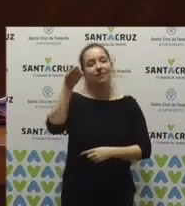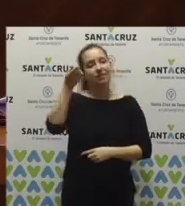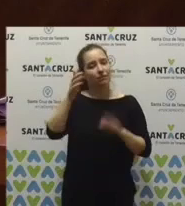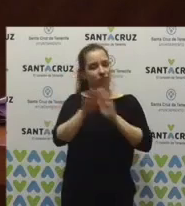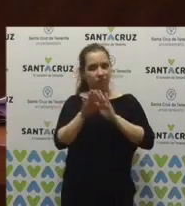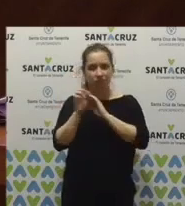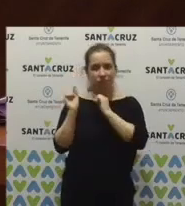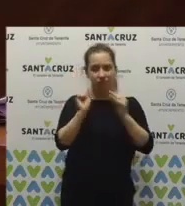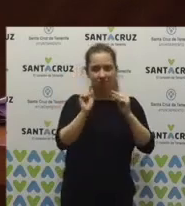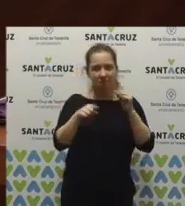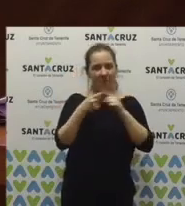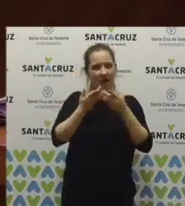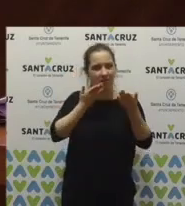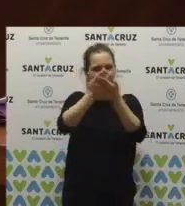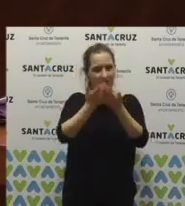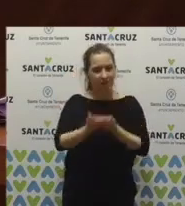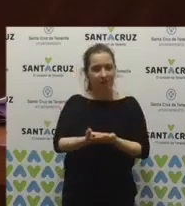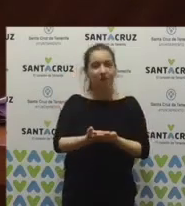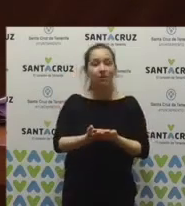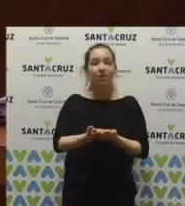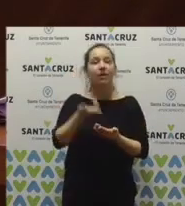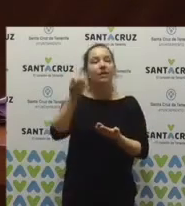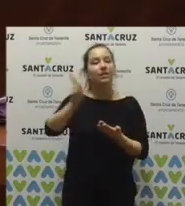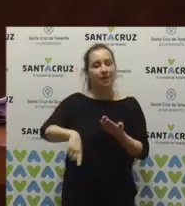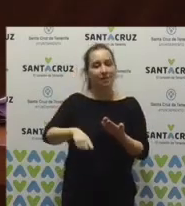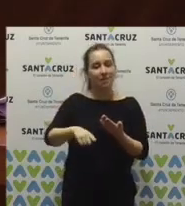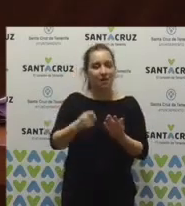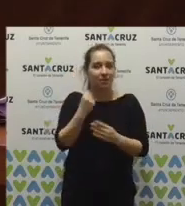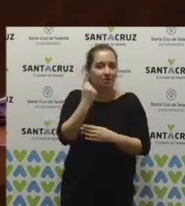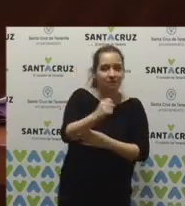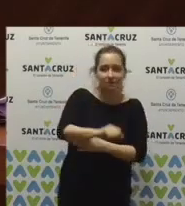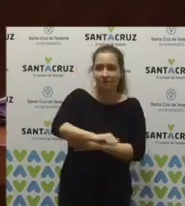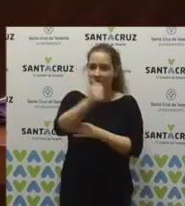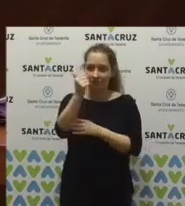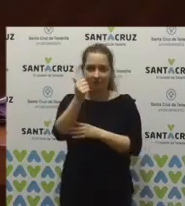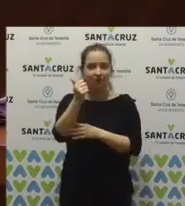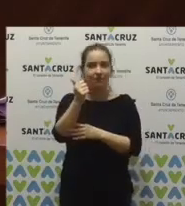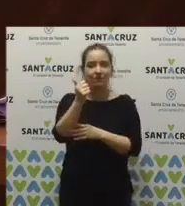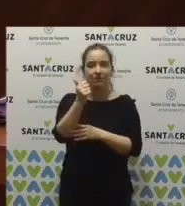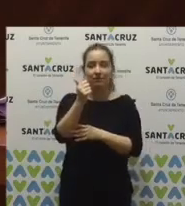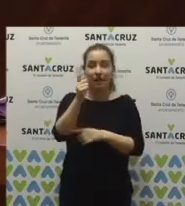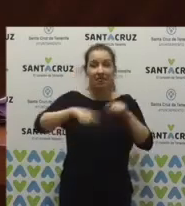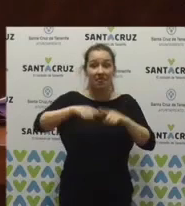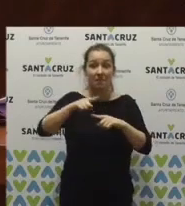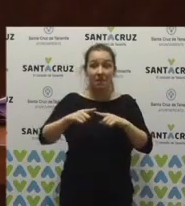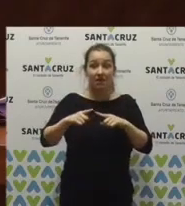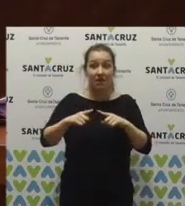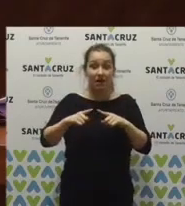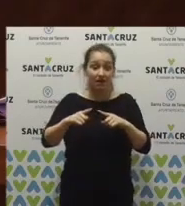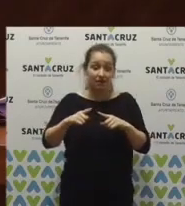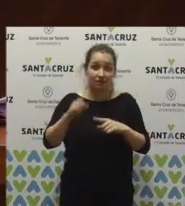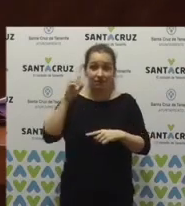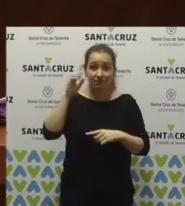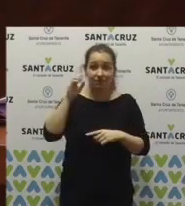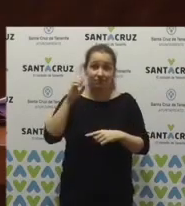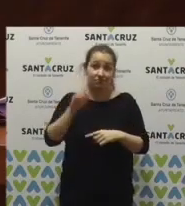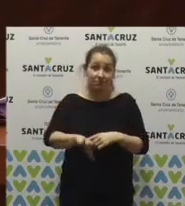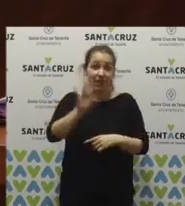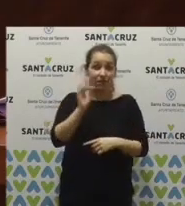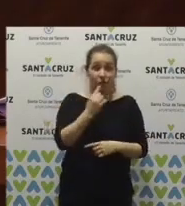proponiendo aprobando apoyando un fin dependiendo de la posición que cada grupo adopte medidas concretas